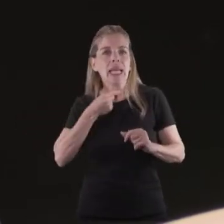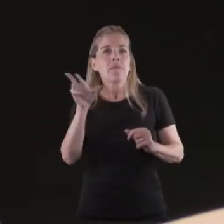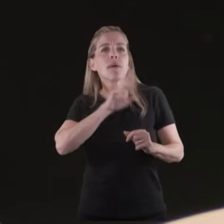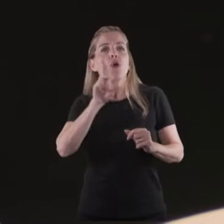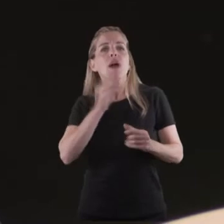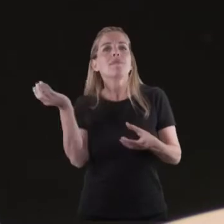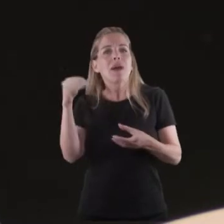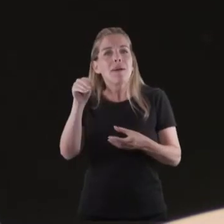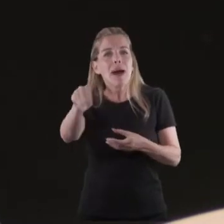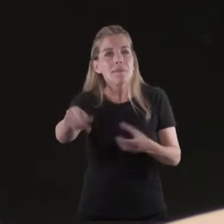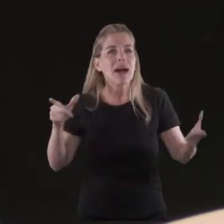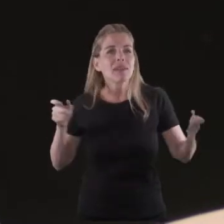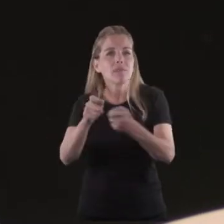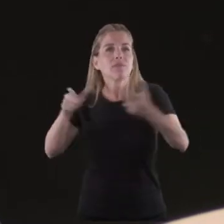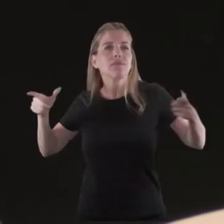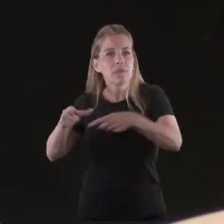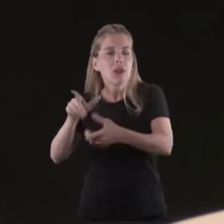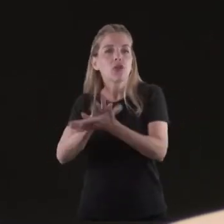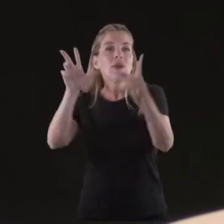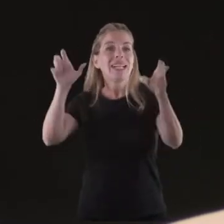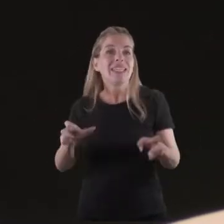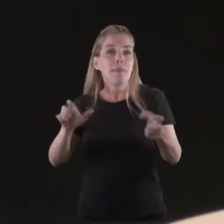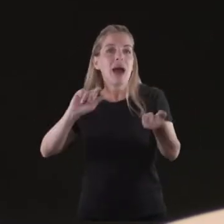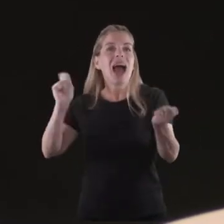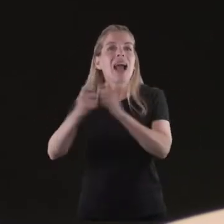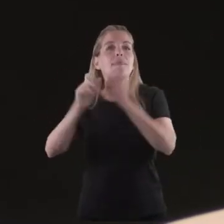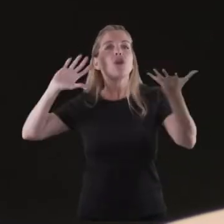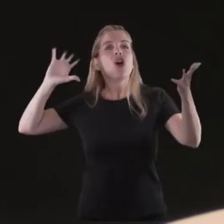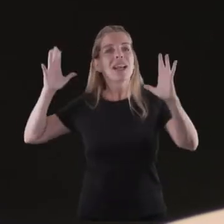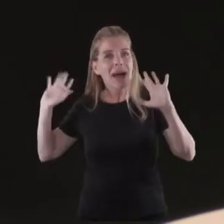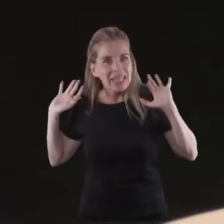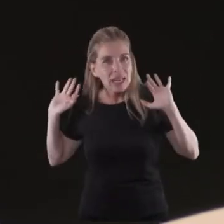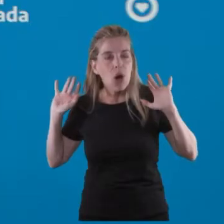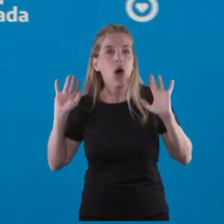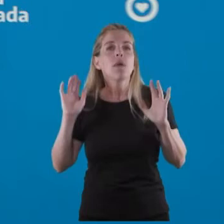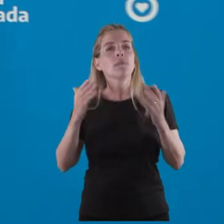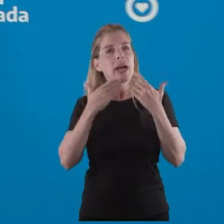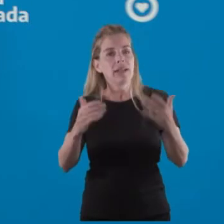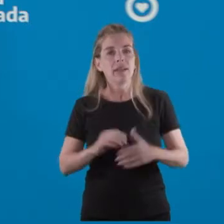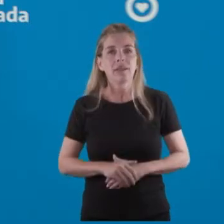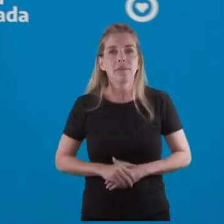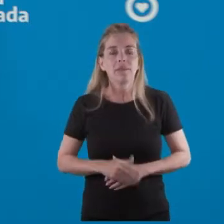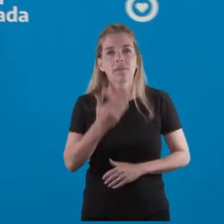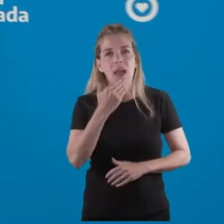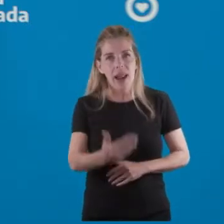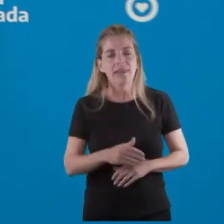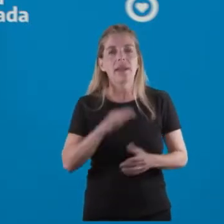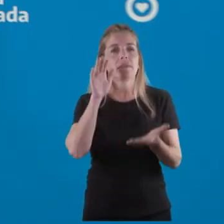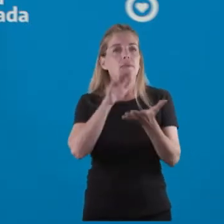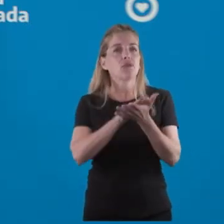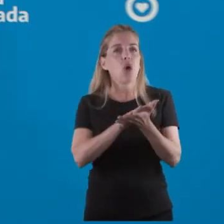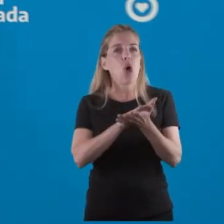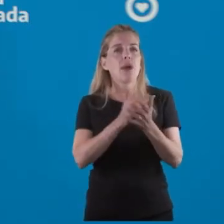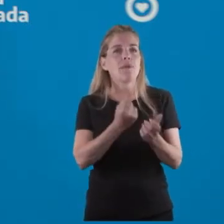la agenda climática y si va a haber nuevas incorporaciones al gabinete nacional gracias gracias con respecto